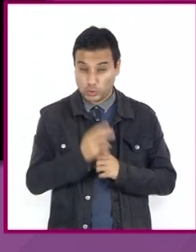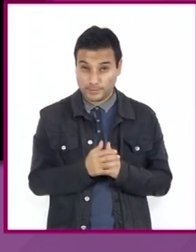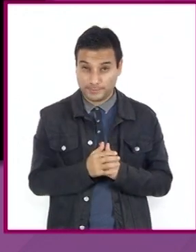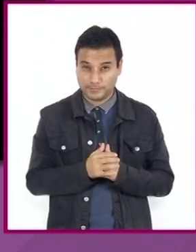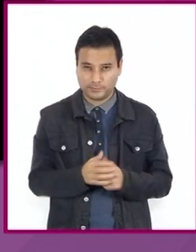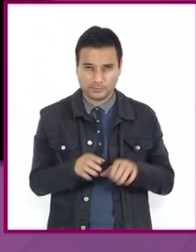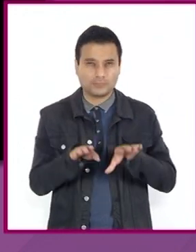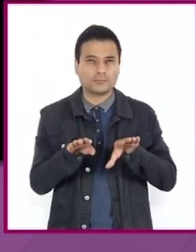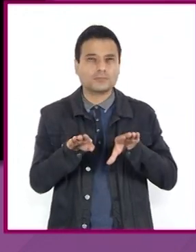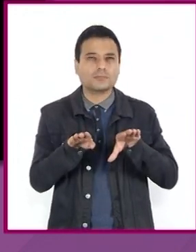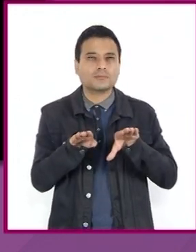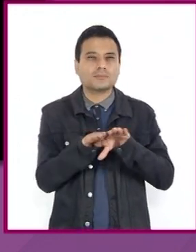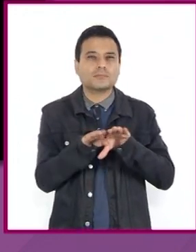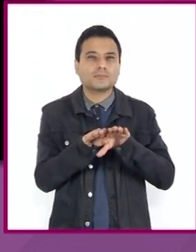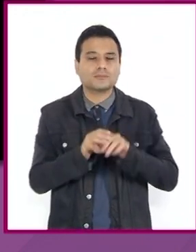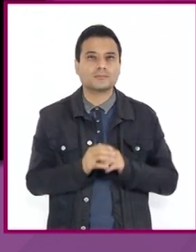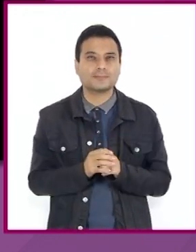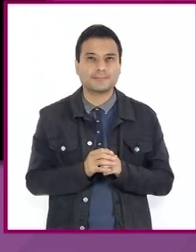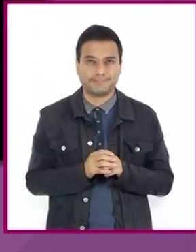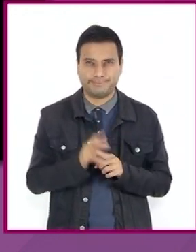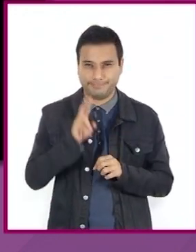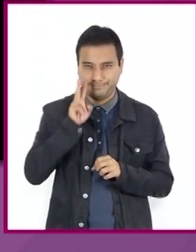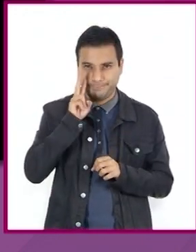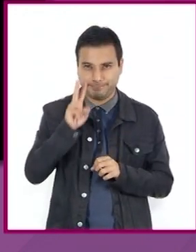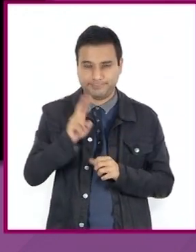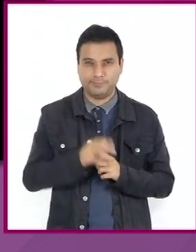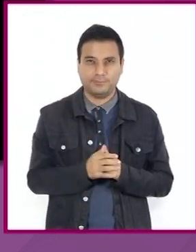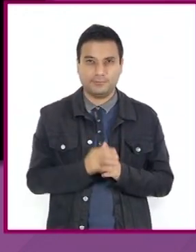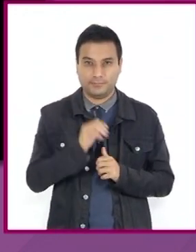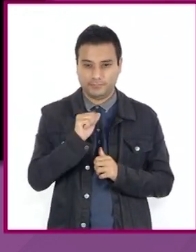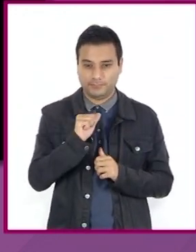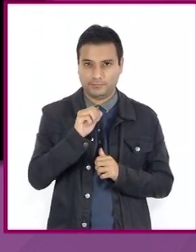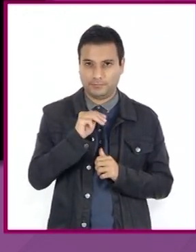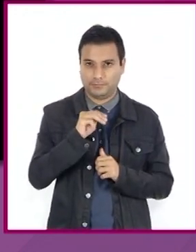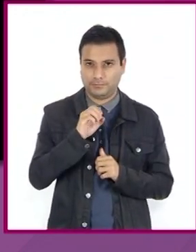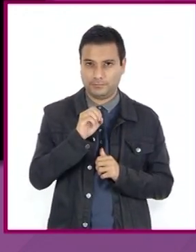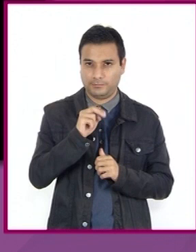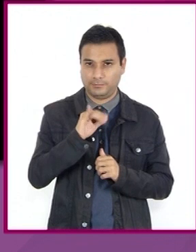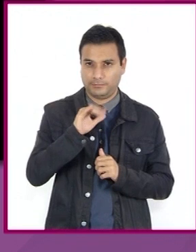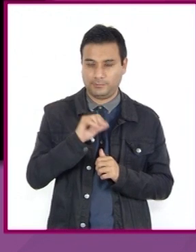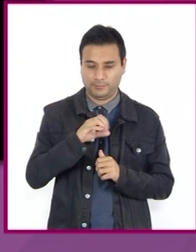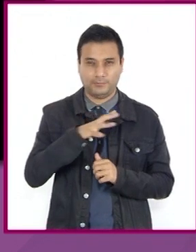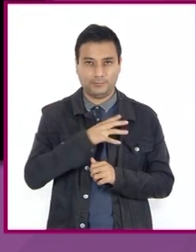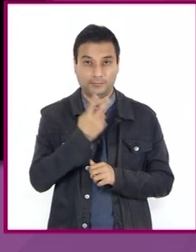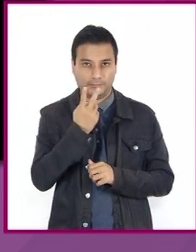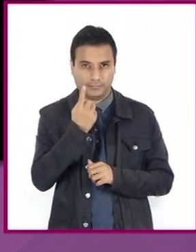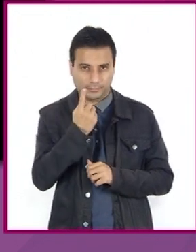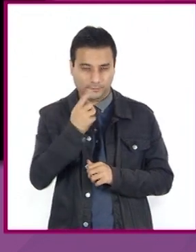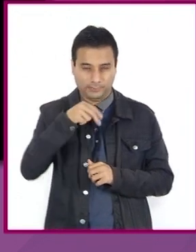de este lado, vean, en la fórmula del amoníaco solo hay un nitrógeno. Por lo